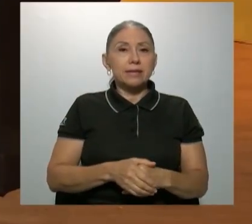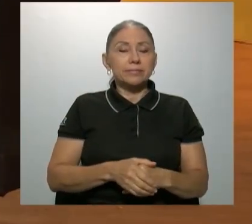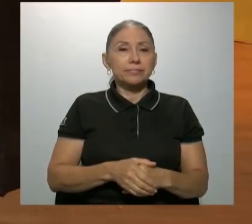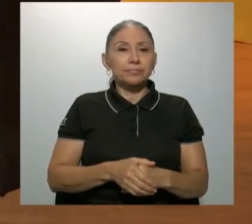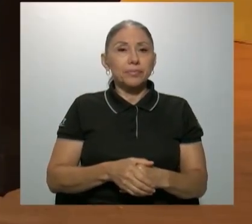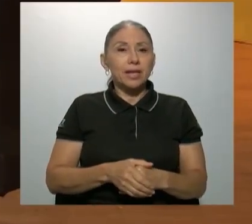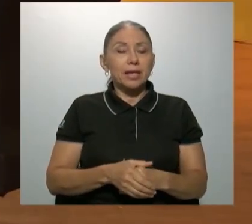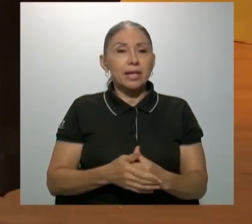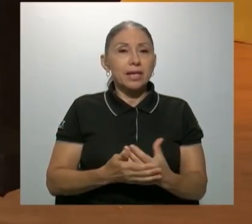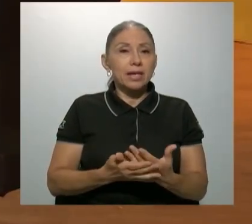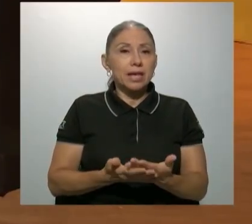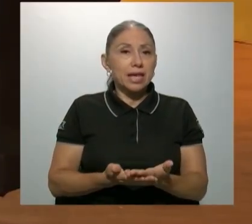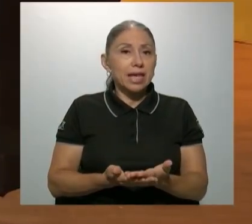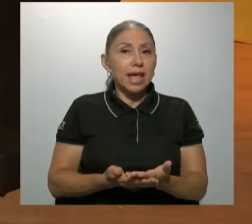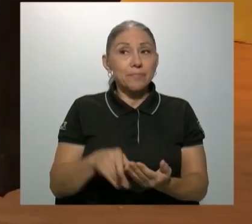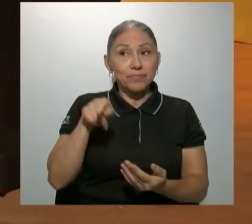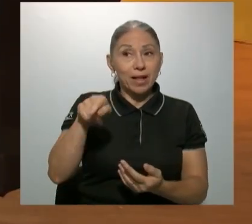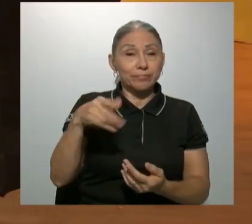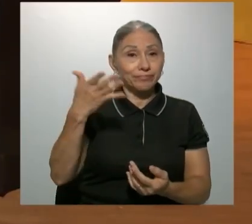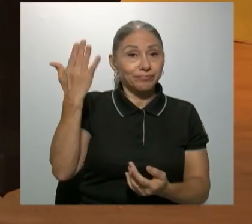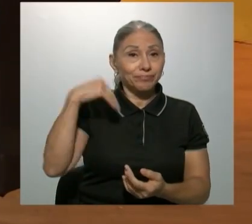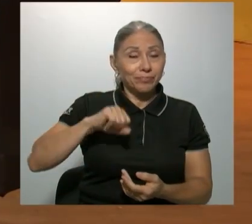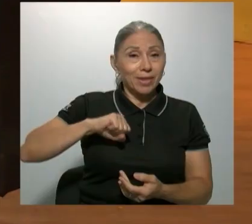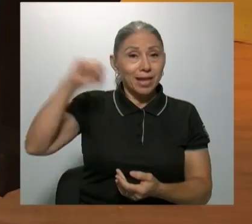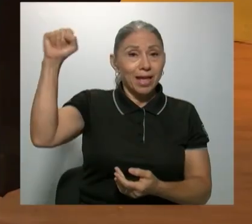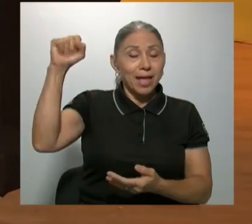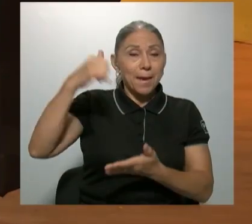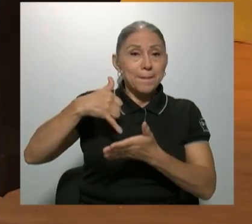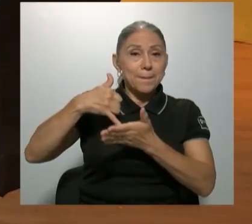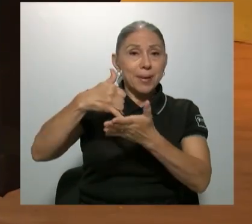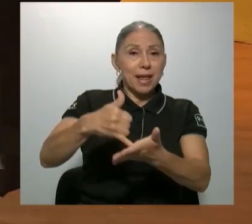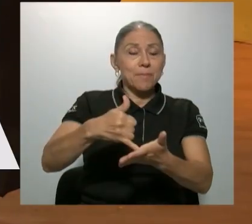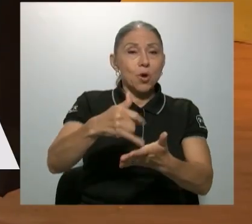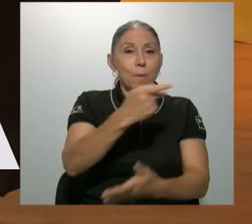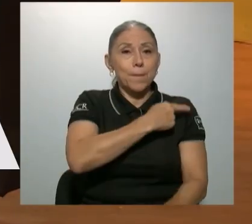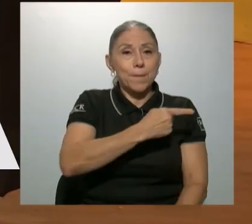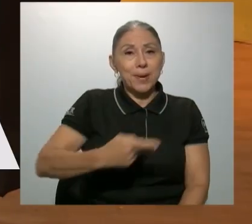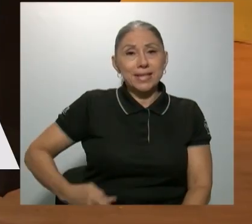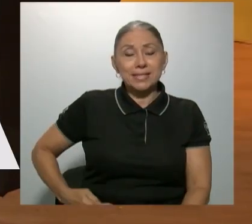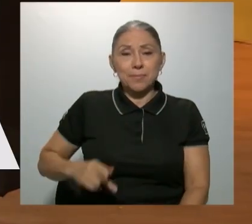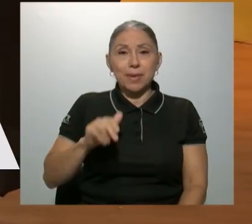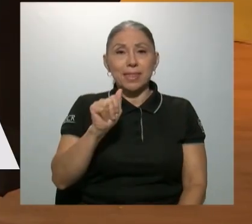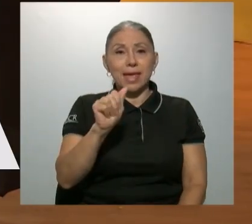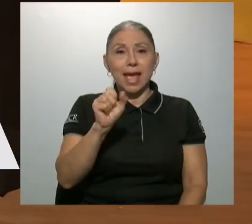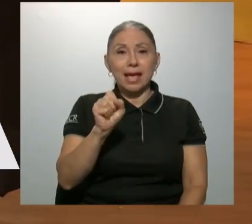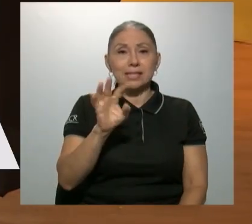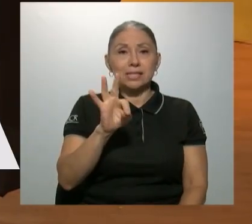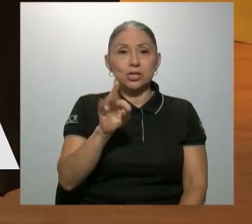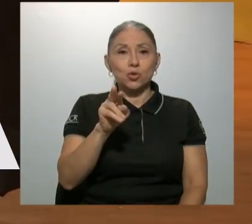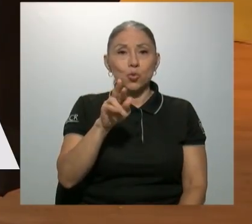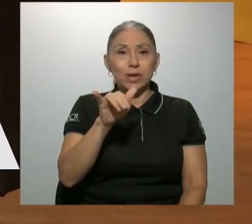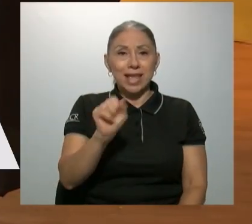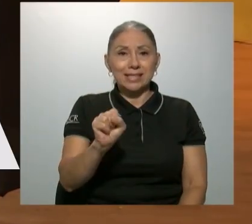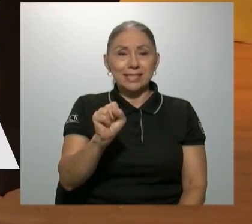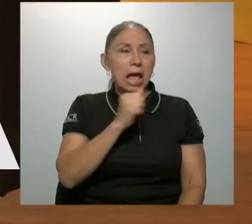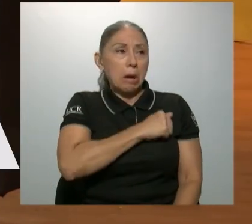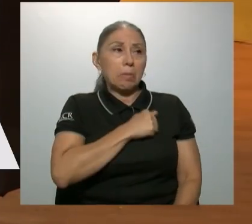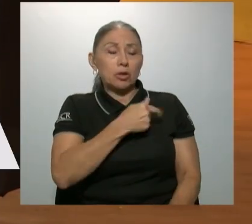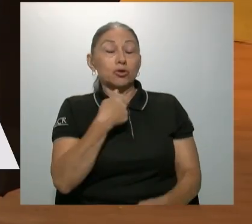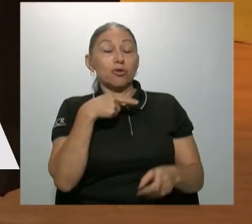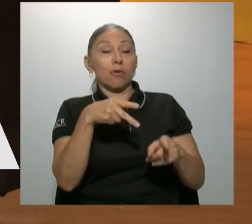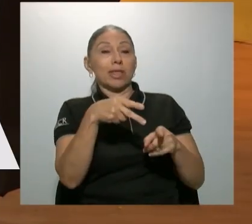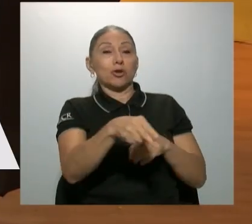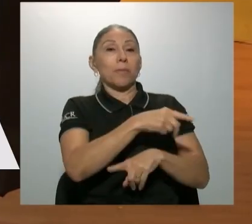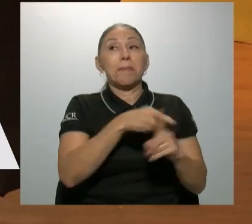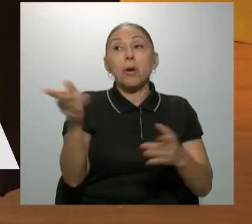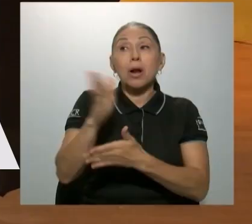se ganó el premio Príncipe de Asturias, entre otras cosas, pero lo interrumpí. Pero es que alguna gente no sabe